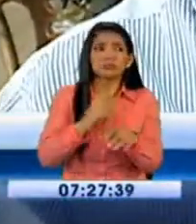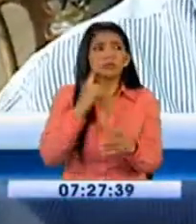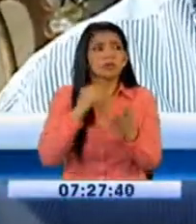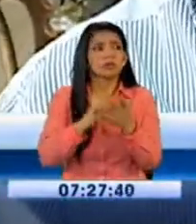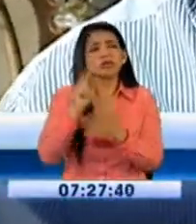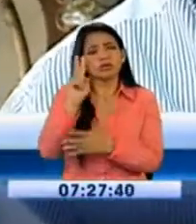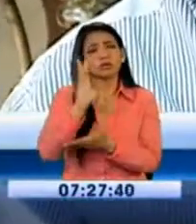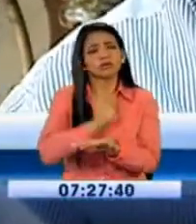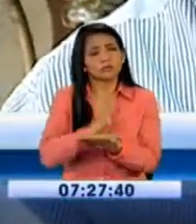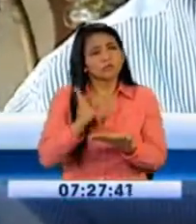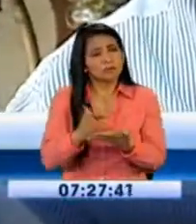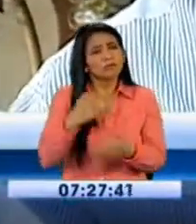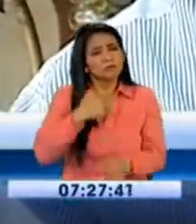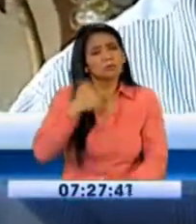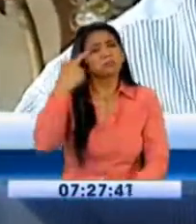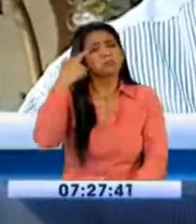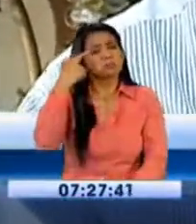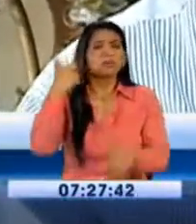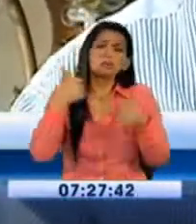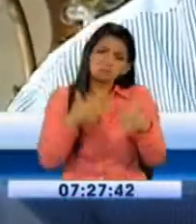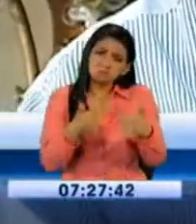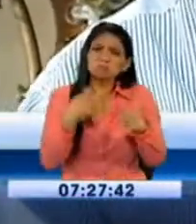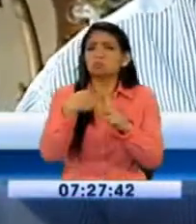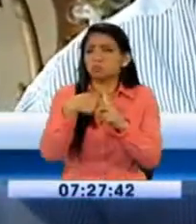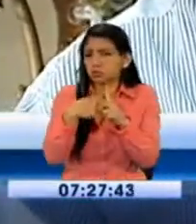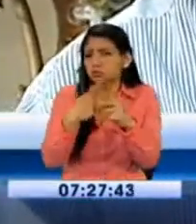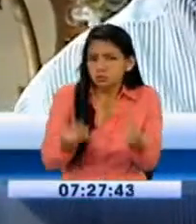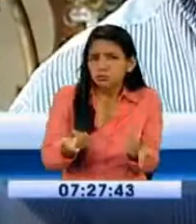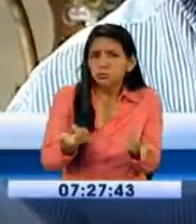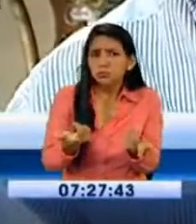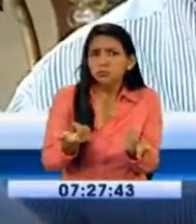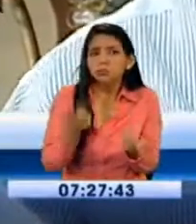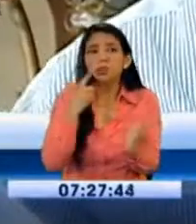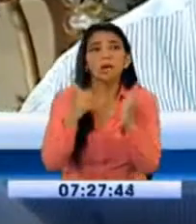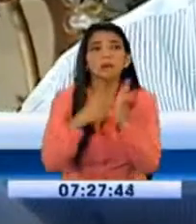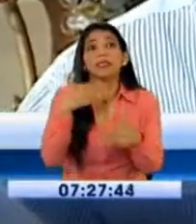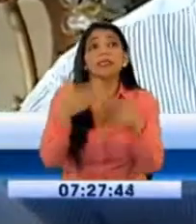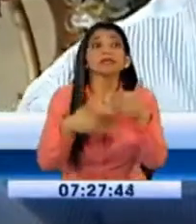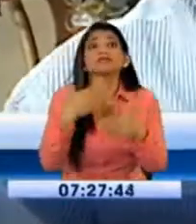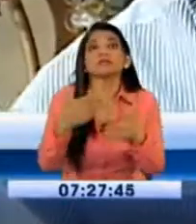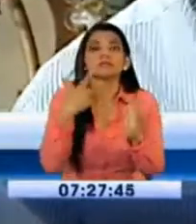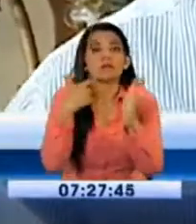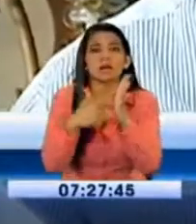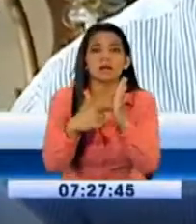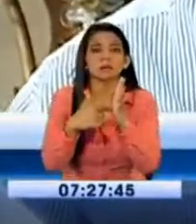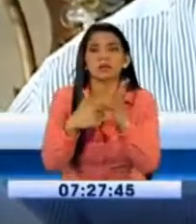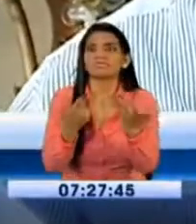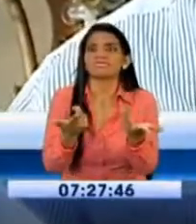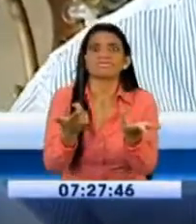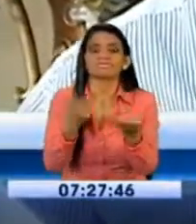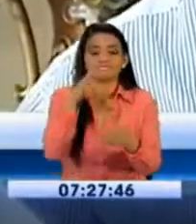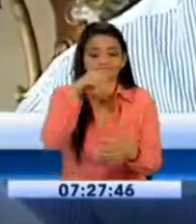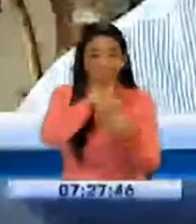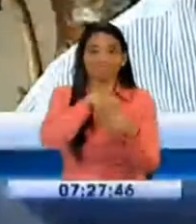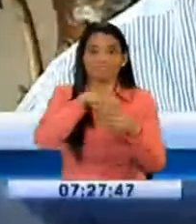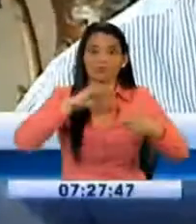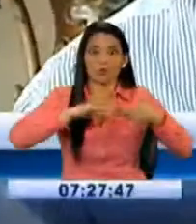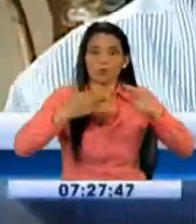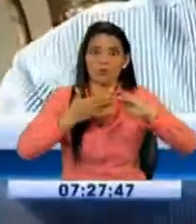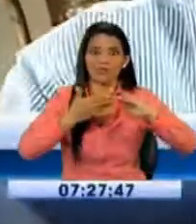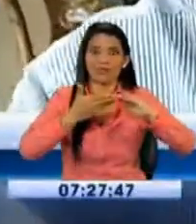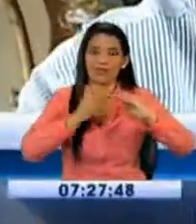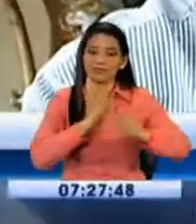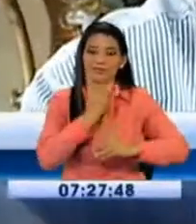testigos me parece que es positivo inclusive para evitar que personas que no pertenecen a la comunidad